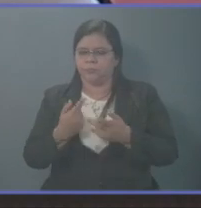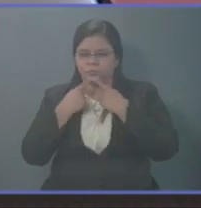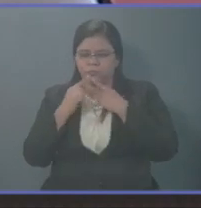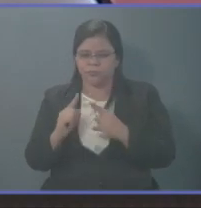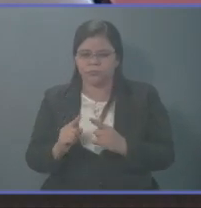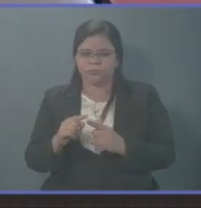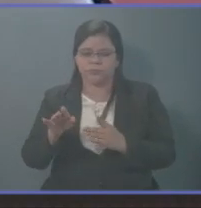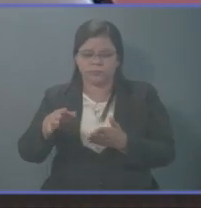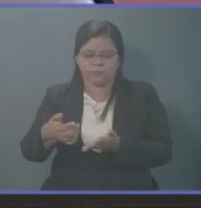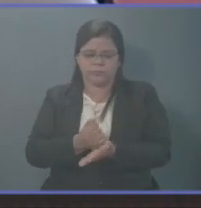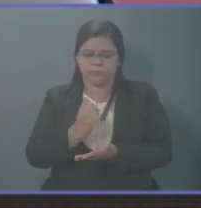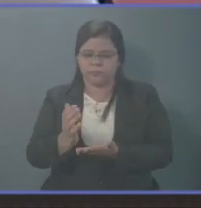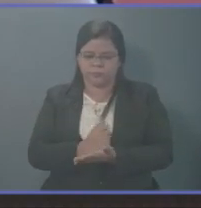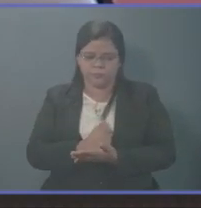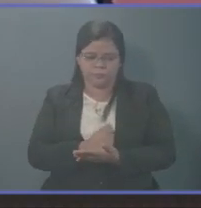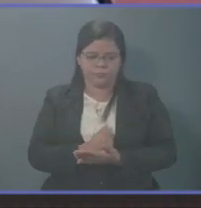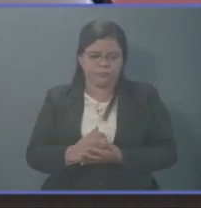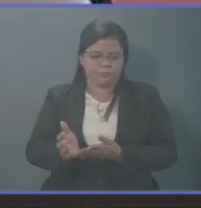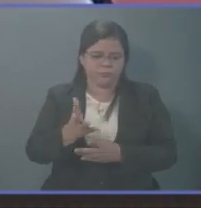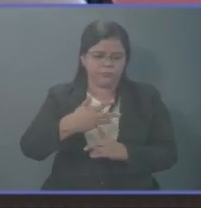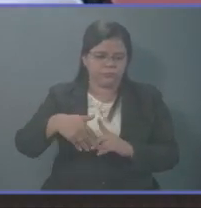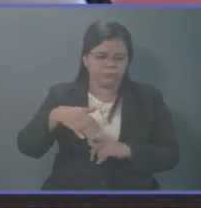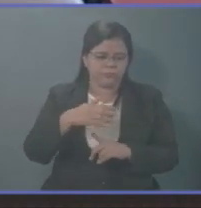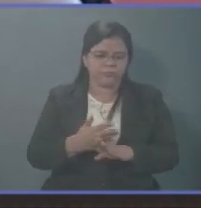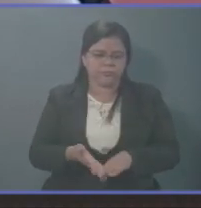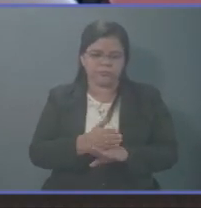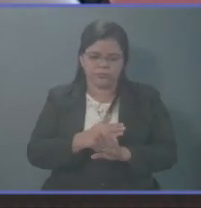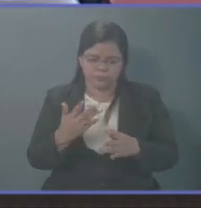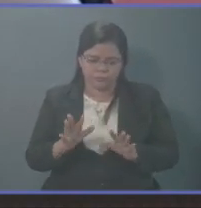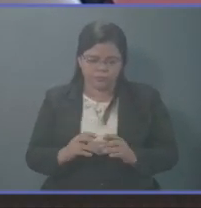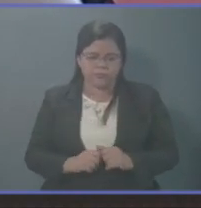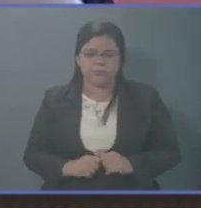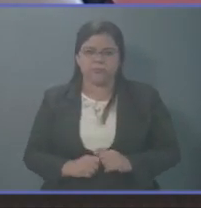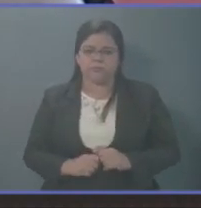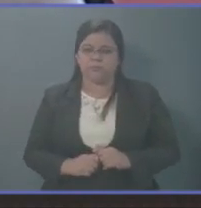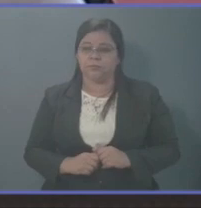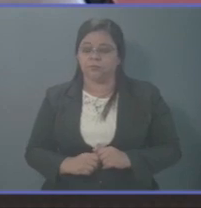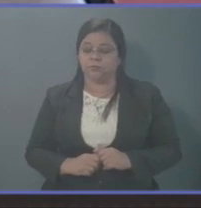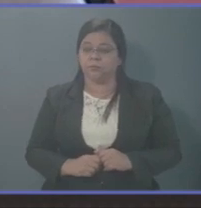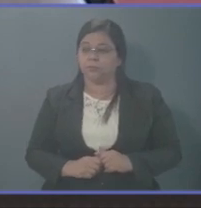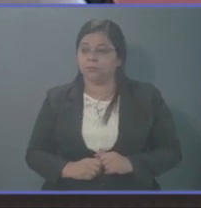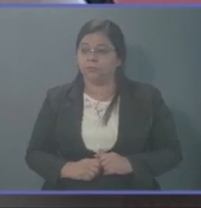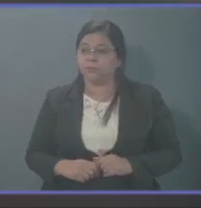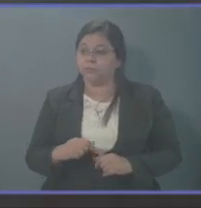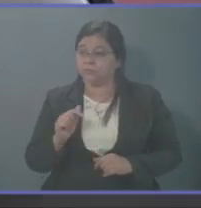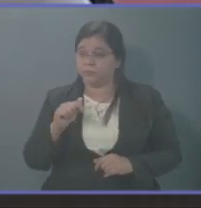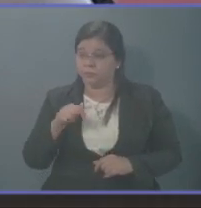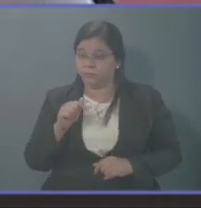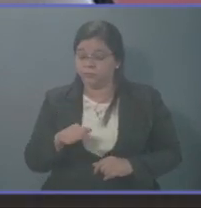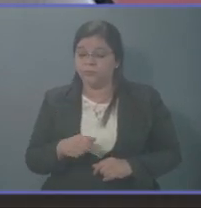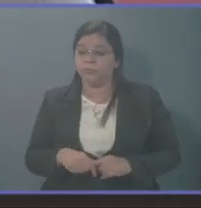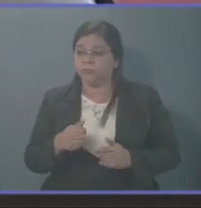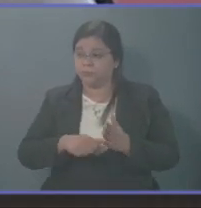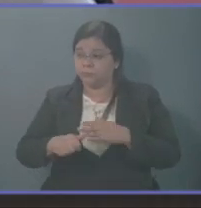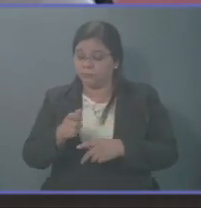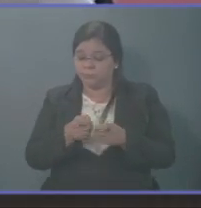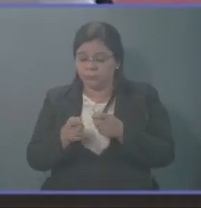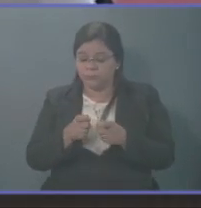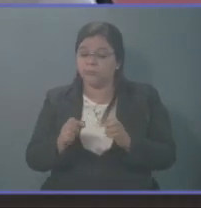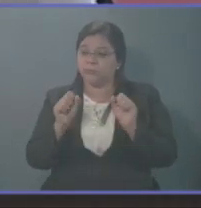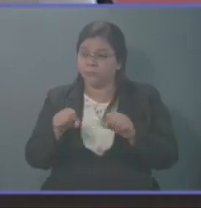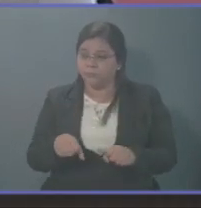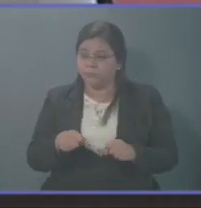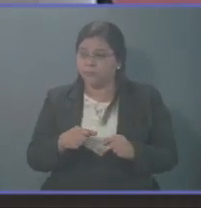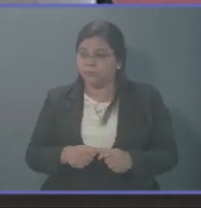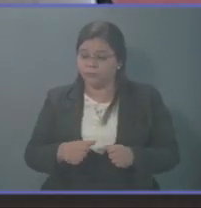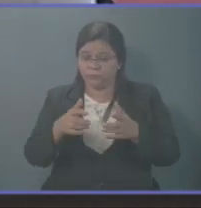declaraciones tributarias en las situaciones que corresponda hacerlo. Para esos efectos, la Administración Tributaria deberá poner a